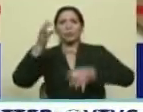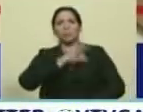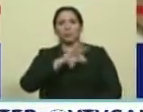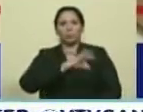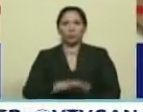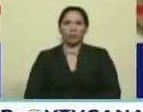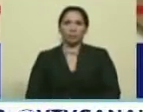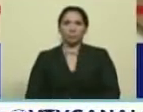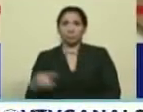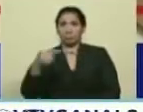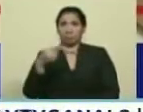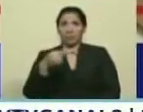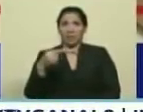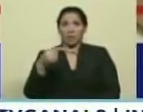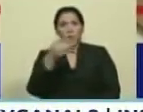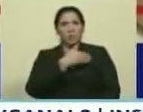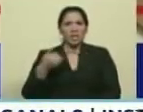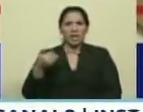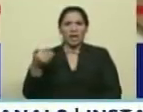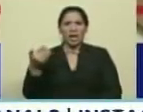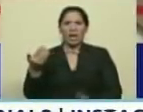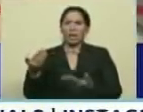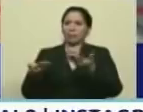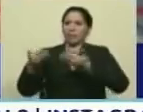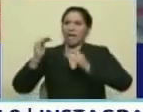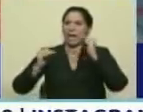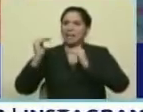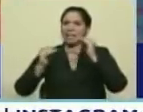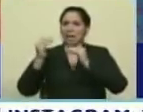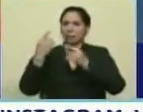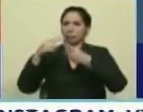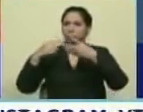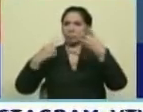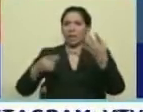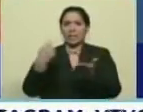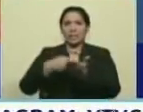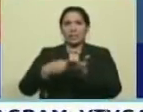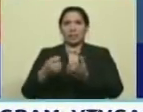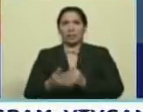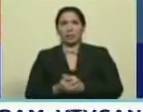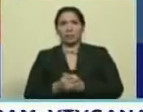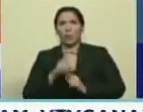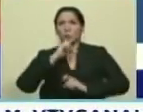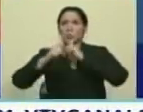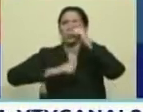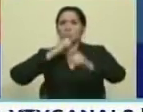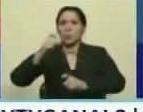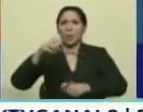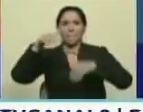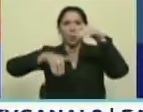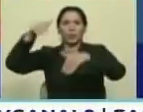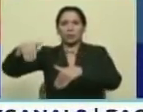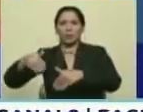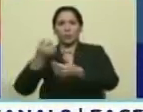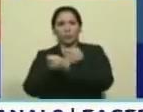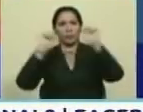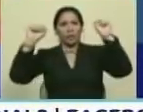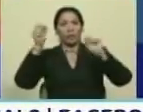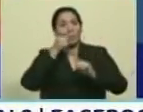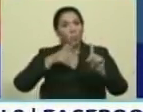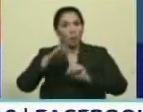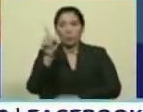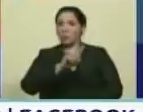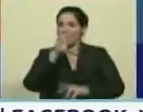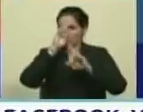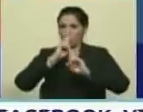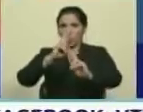y menos aún la equidad en la distribución de los ingresos. Odian irracionalmente la vocación soberana de los pueblos y no respetan